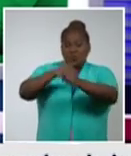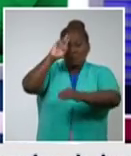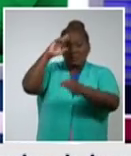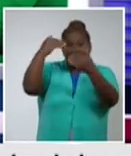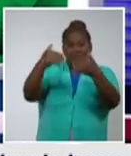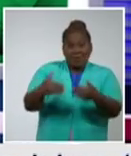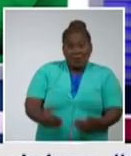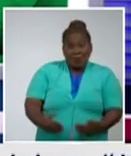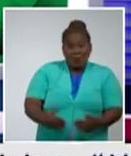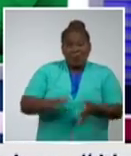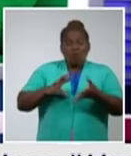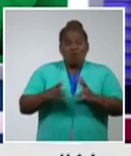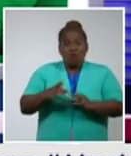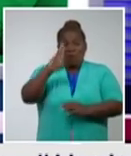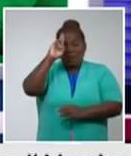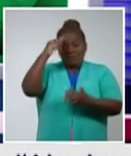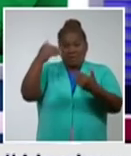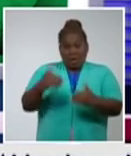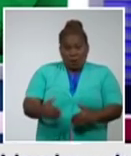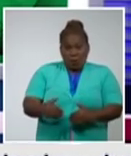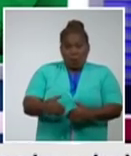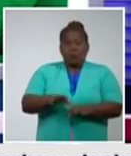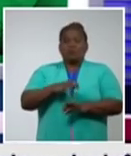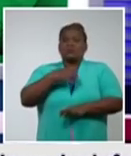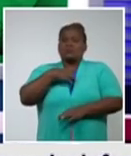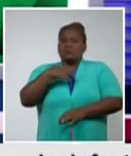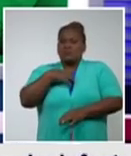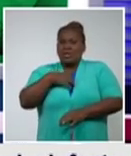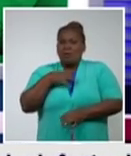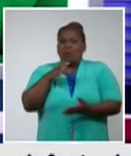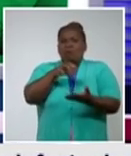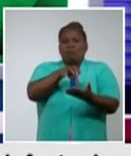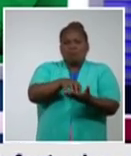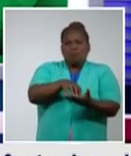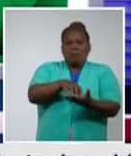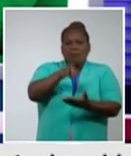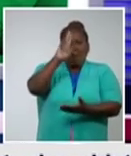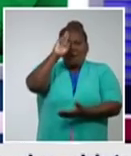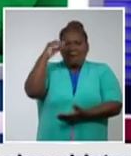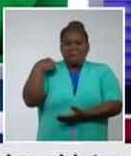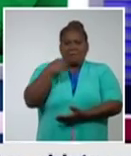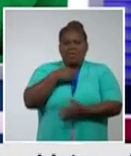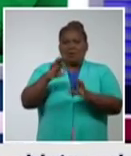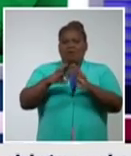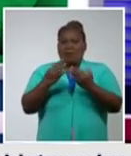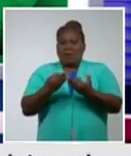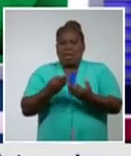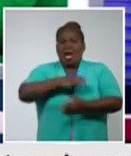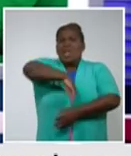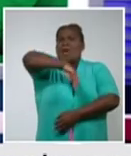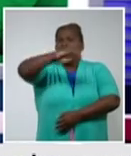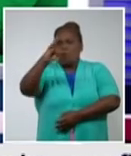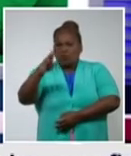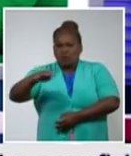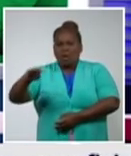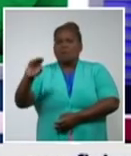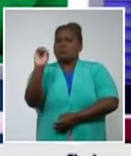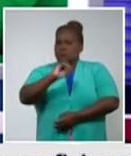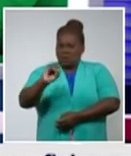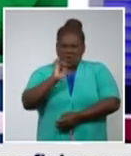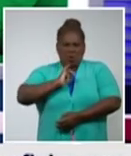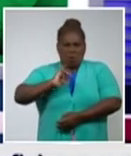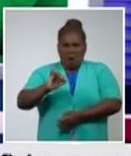con un consultorio, un vacunatorio, hasta en las montañas orientales del centro del país